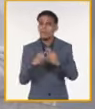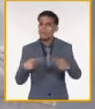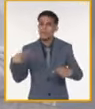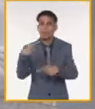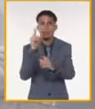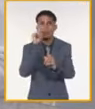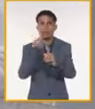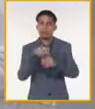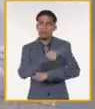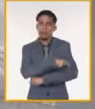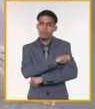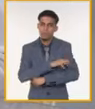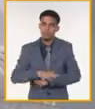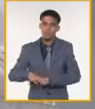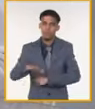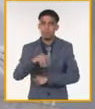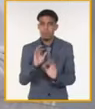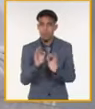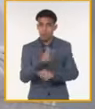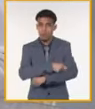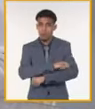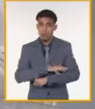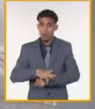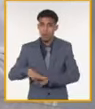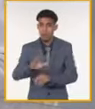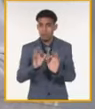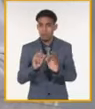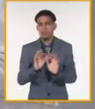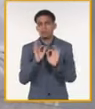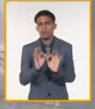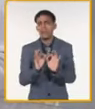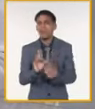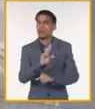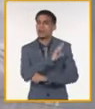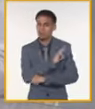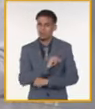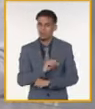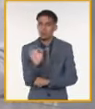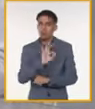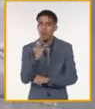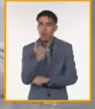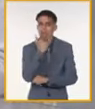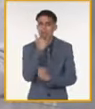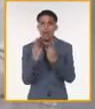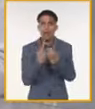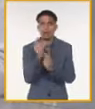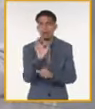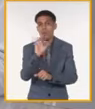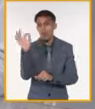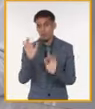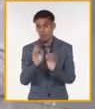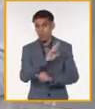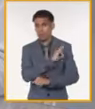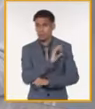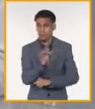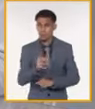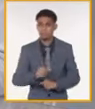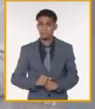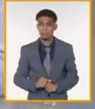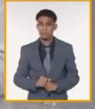pueblo y el pueblo nunca nunca falla en sus conceptos en sus conceptos